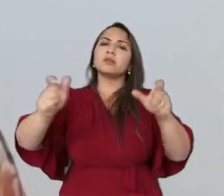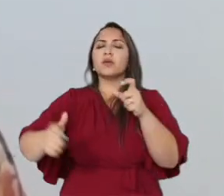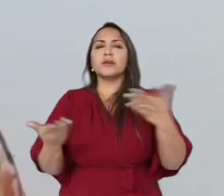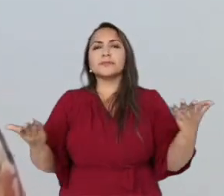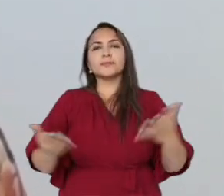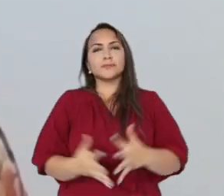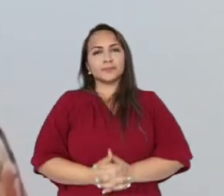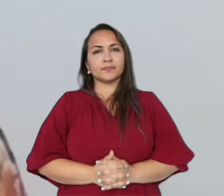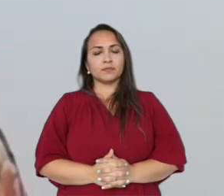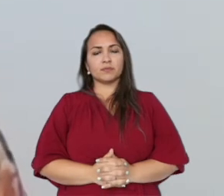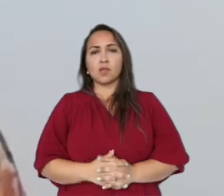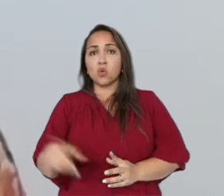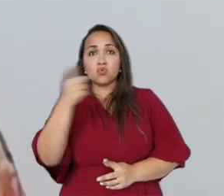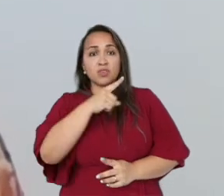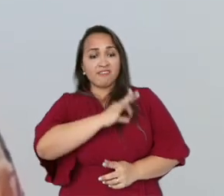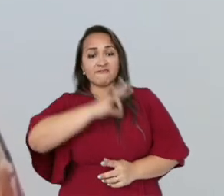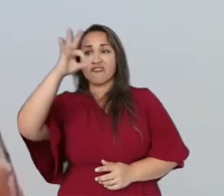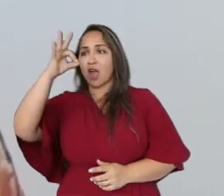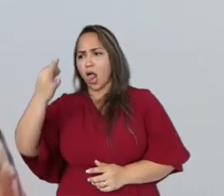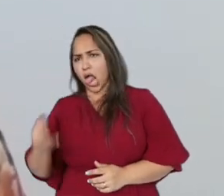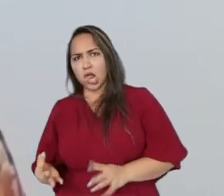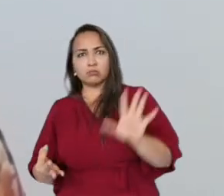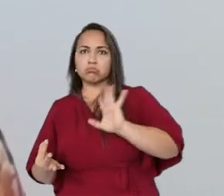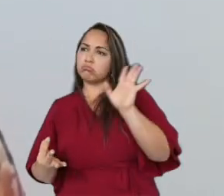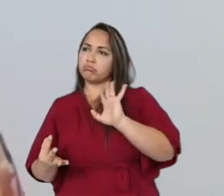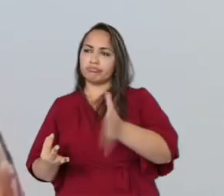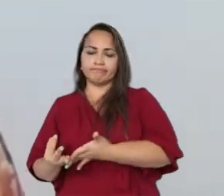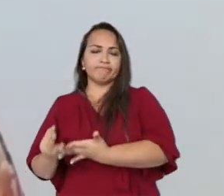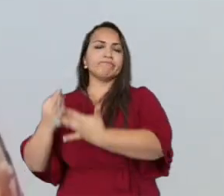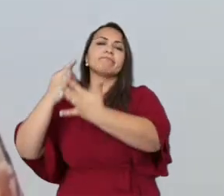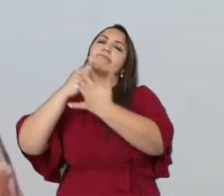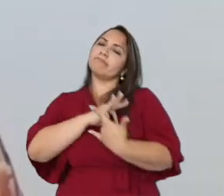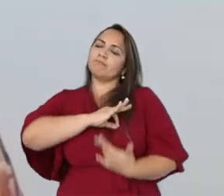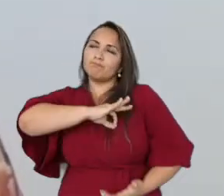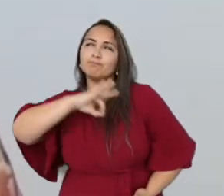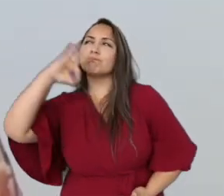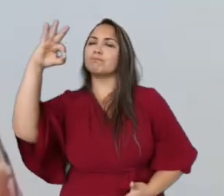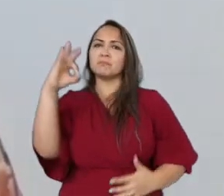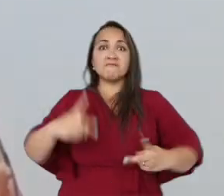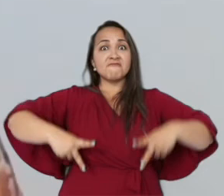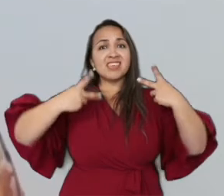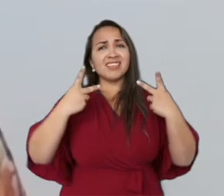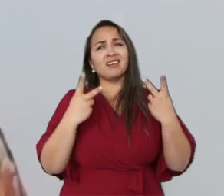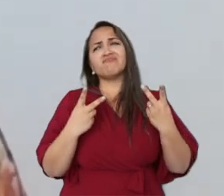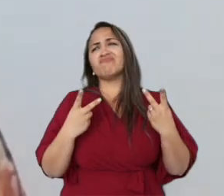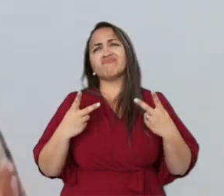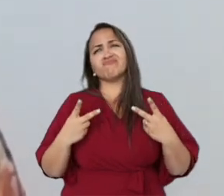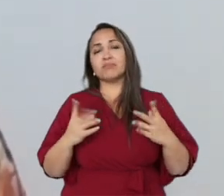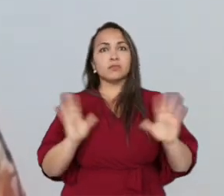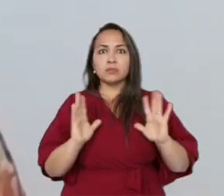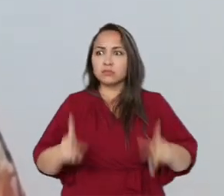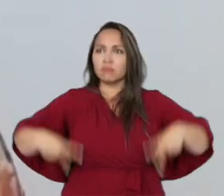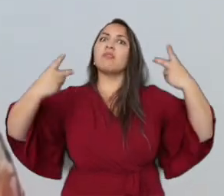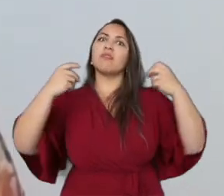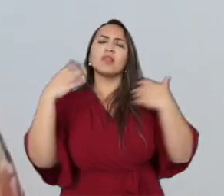personas, que no pierdan la fe, que no pierdan nunca las ganas de vivir, que por más que